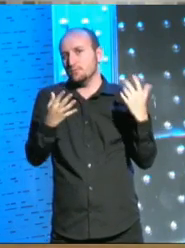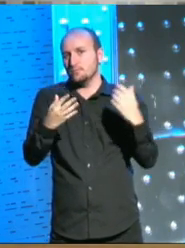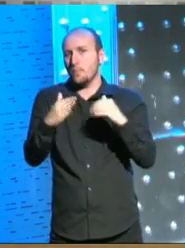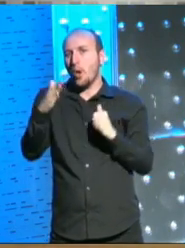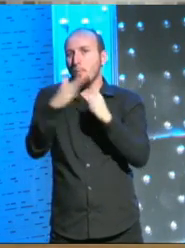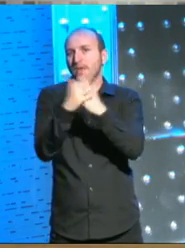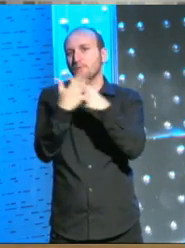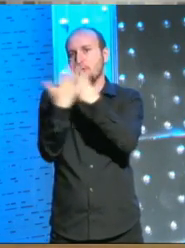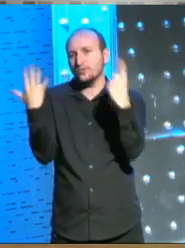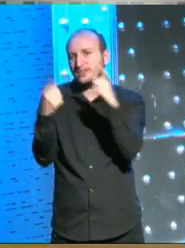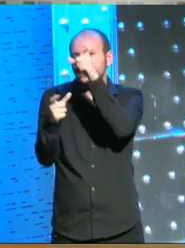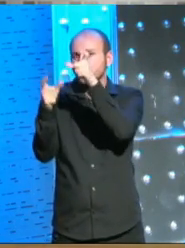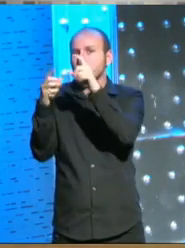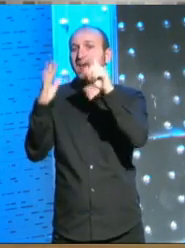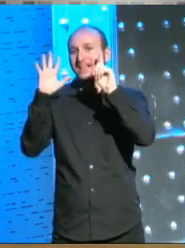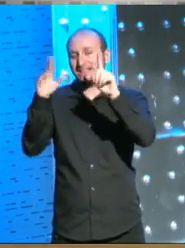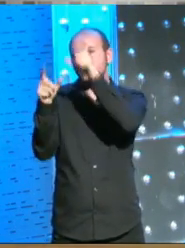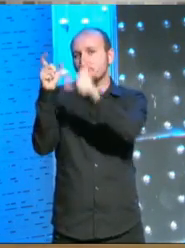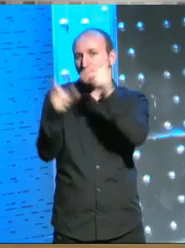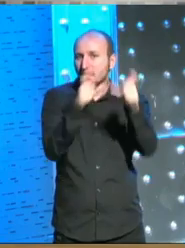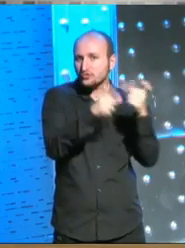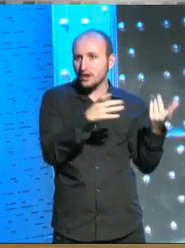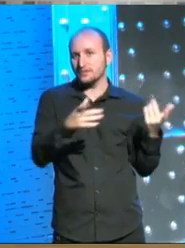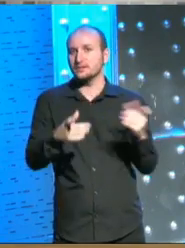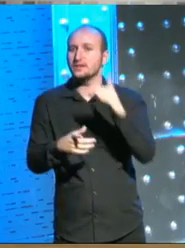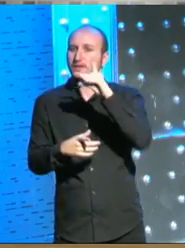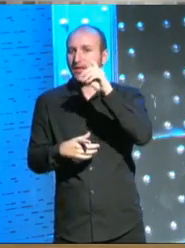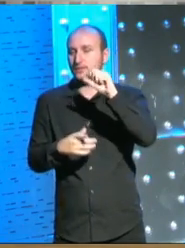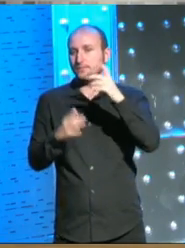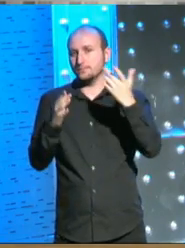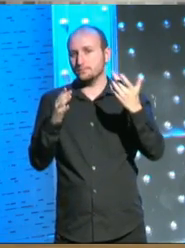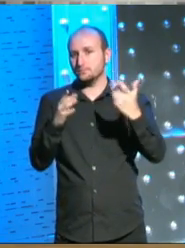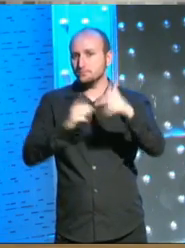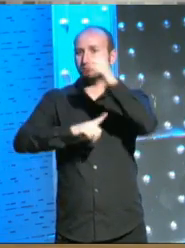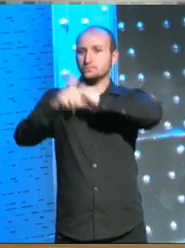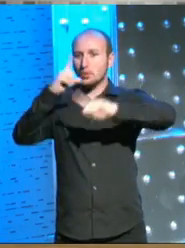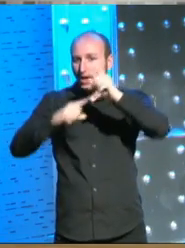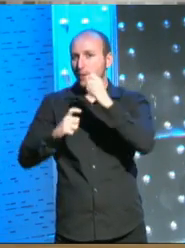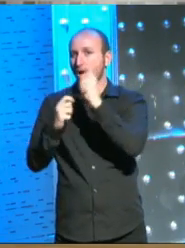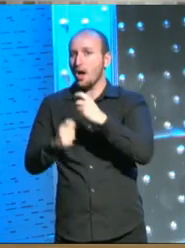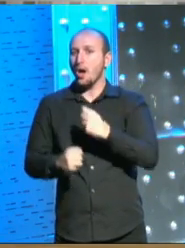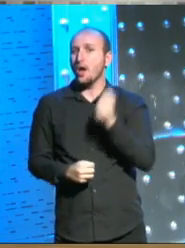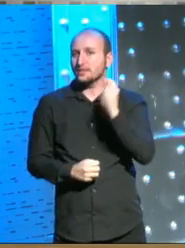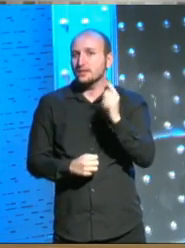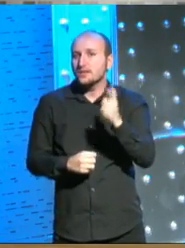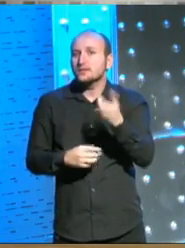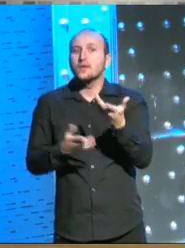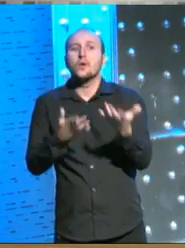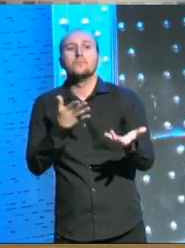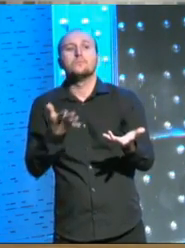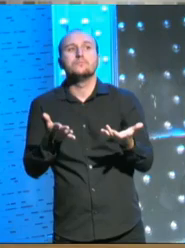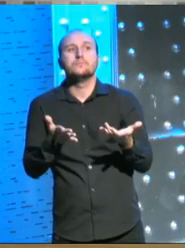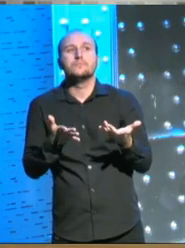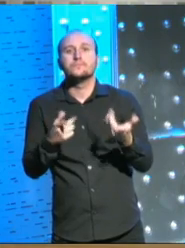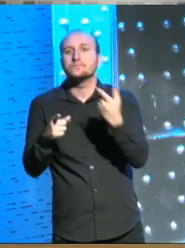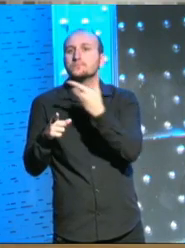o en pases privadísimos. Dalí vivía en Figueras, es cierto, viajaba a Barcelona con frecuencia, por tanto es una hipótesis que